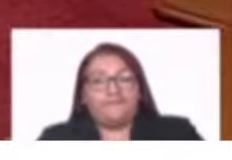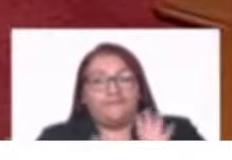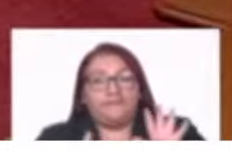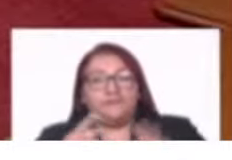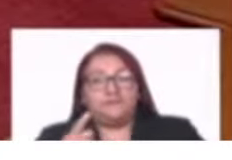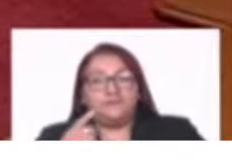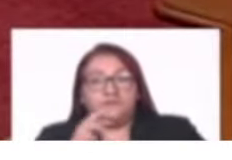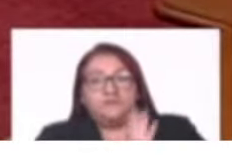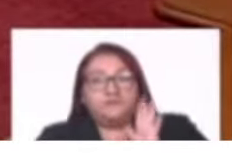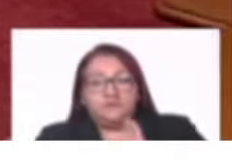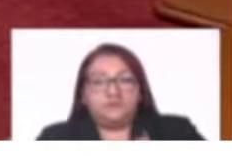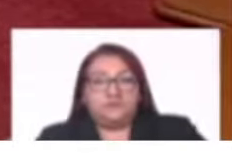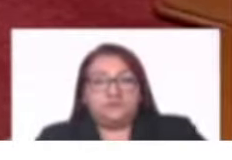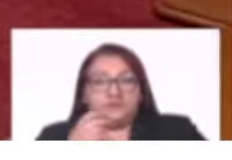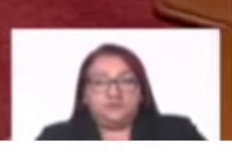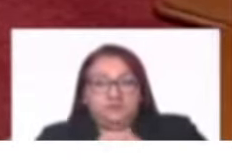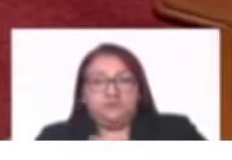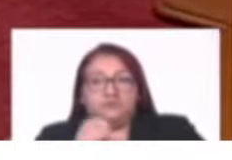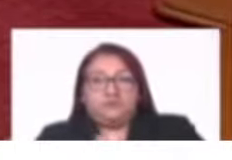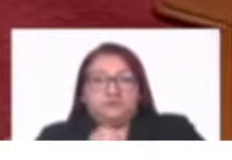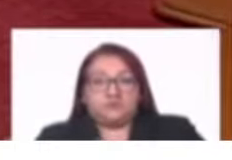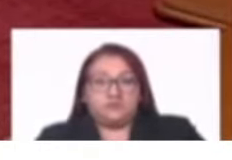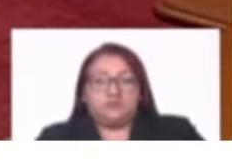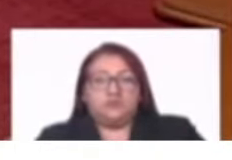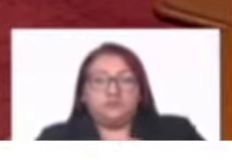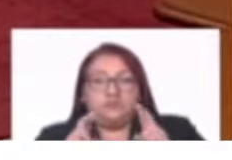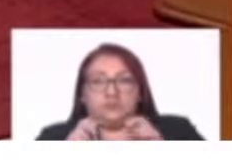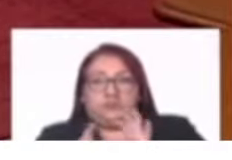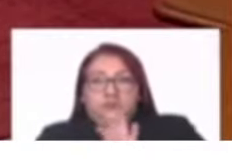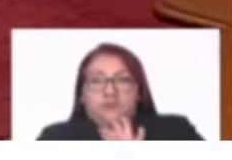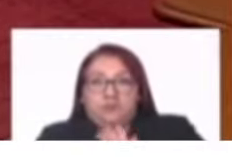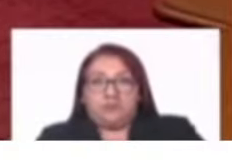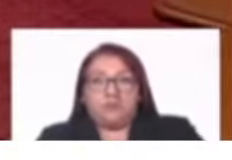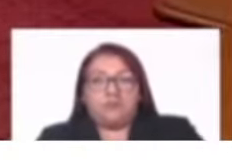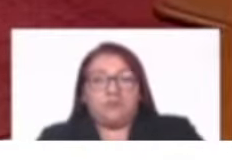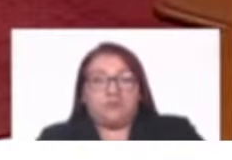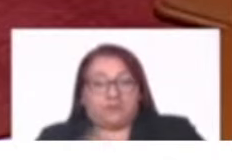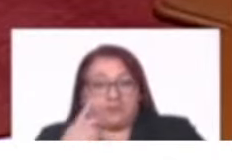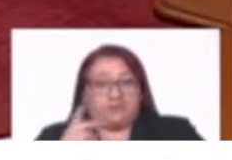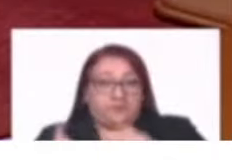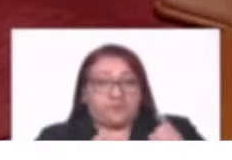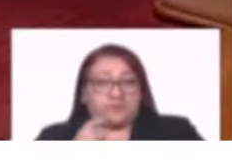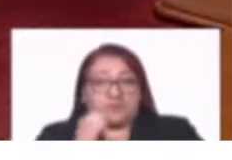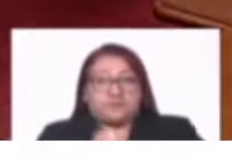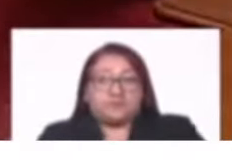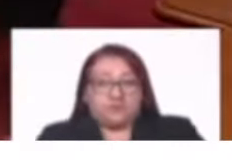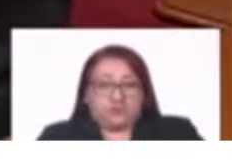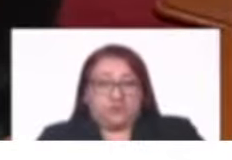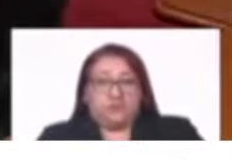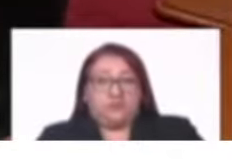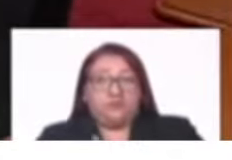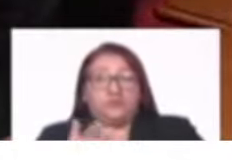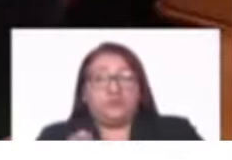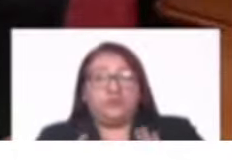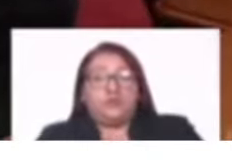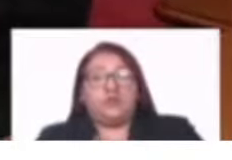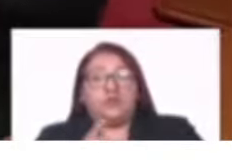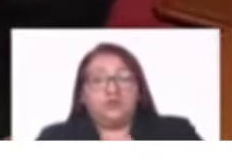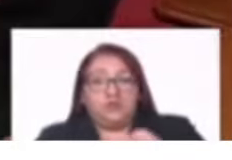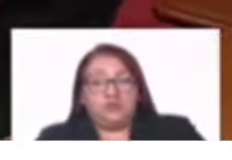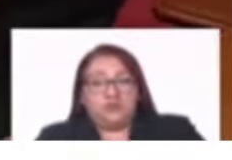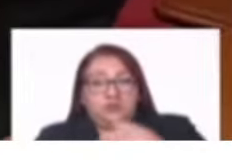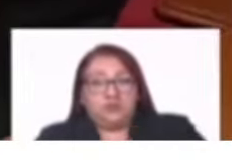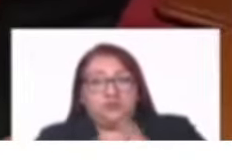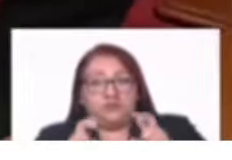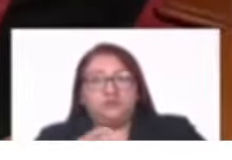81, reglas especiales para la aprobación de proposiciones de ley. Para el debate y aprobación de proposiciones de ley que no se refieran a